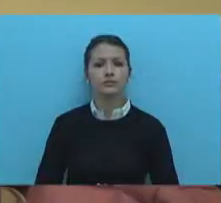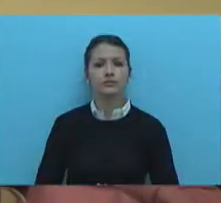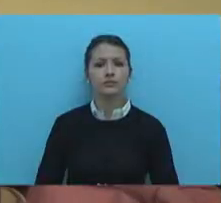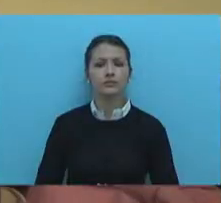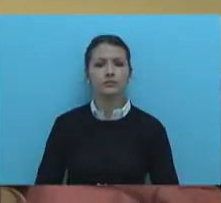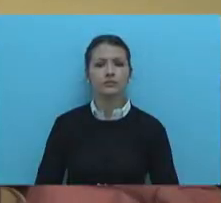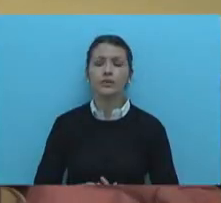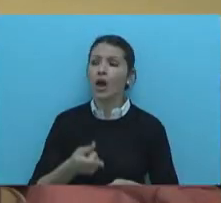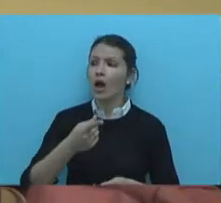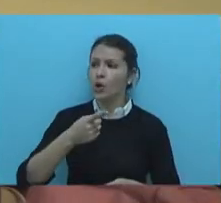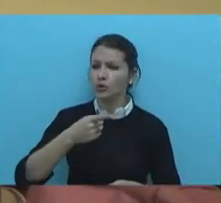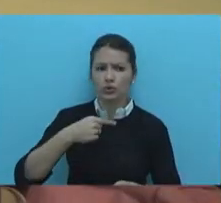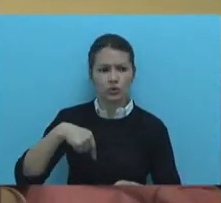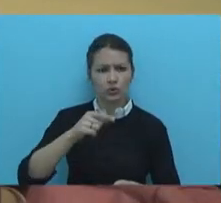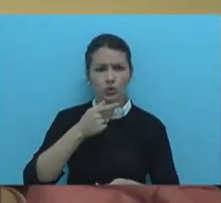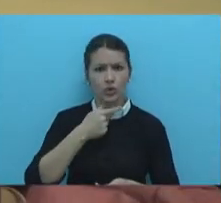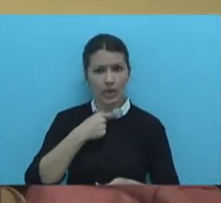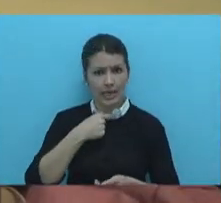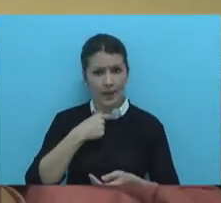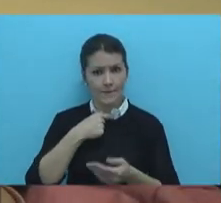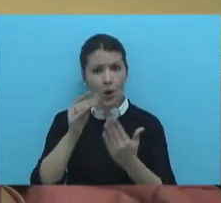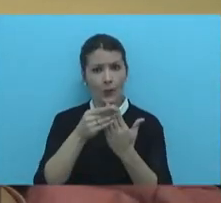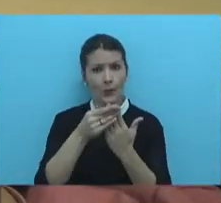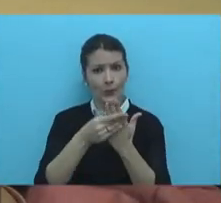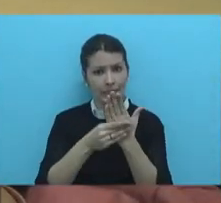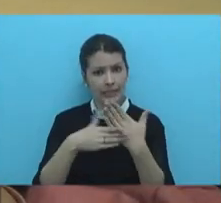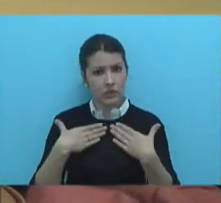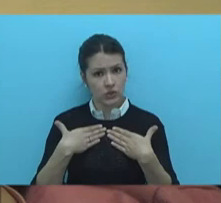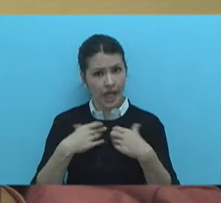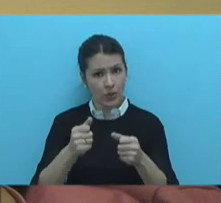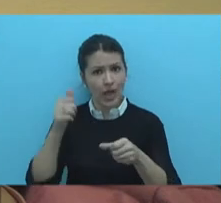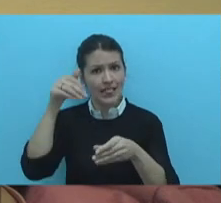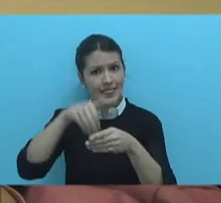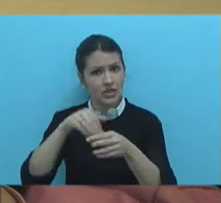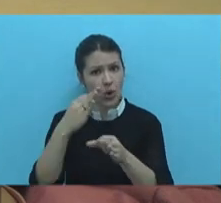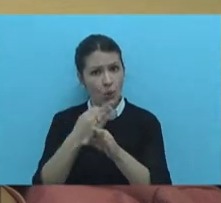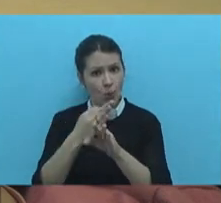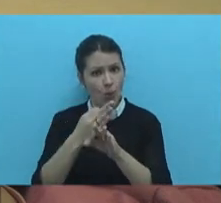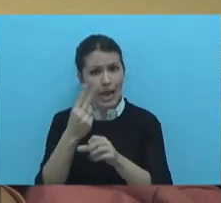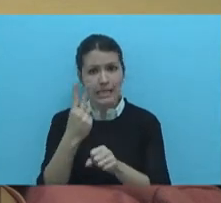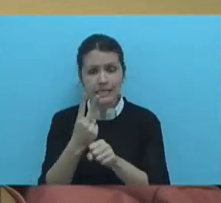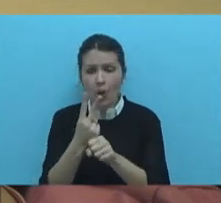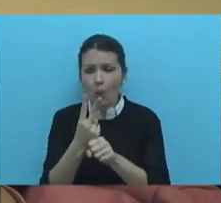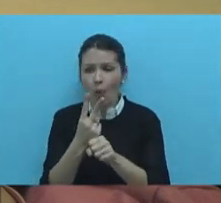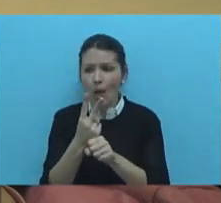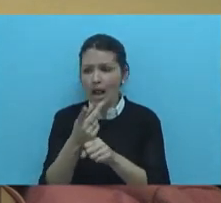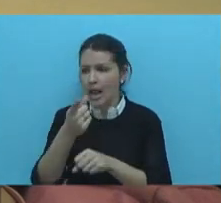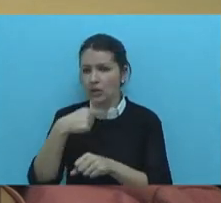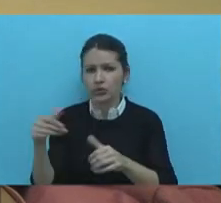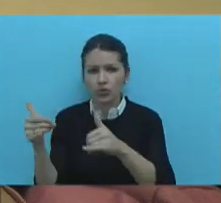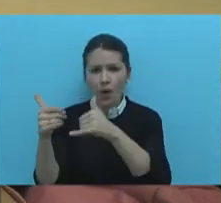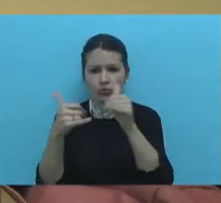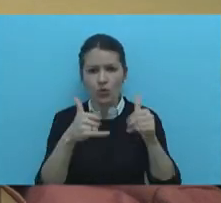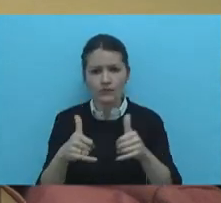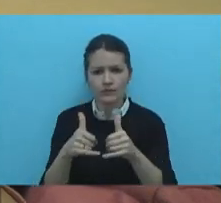el Ministerio de Salud y en las escuelas secundarias los adolescentes tienen problemas emocionales. Nosotros lo que queremos